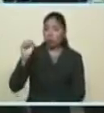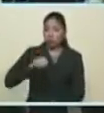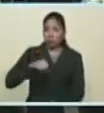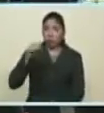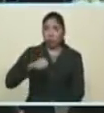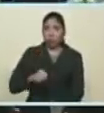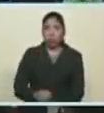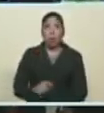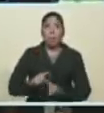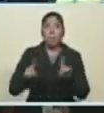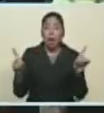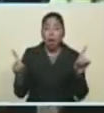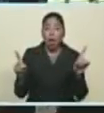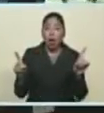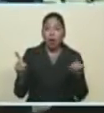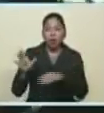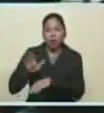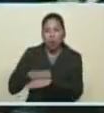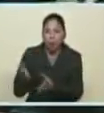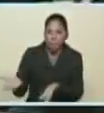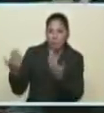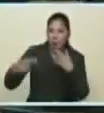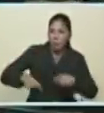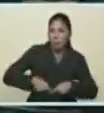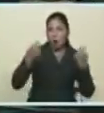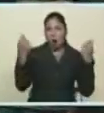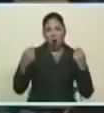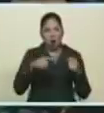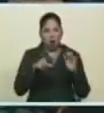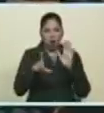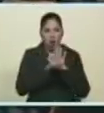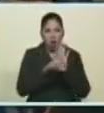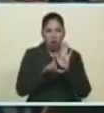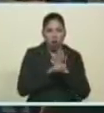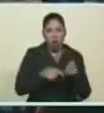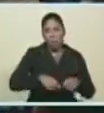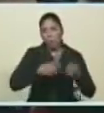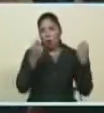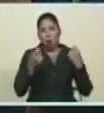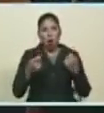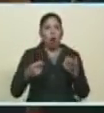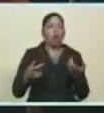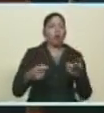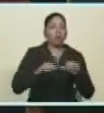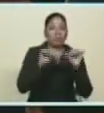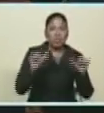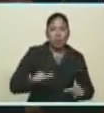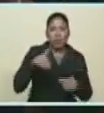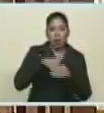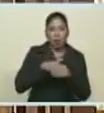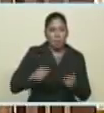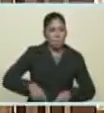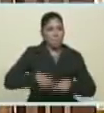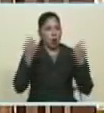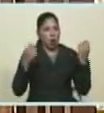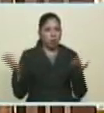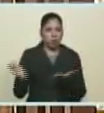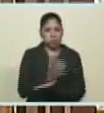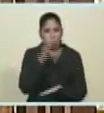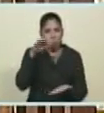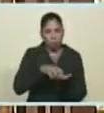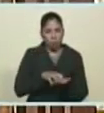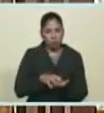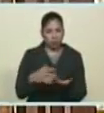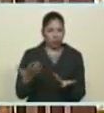Pero el llamado que hacen a sabotear el sistema electoral, el llamado que hacen a la violencia, el llamado que hacen al derrocamiento del gobierno